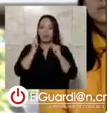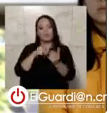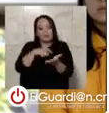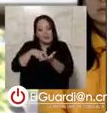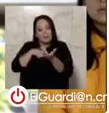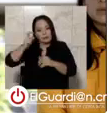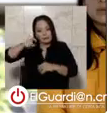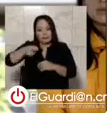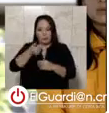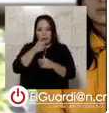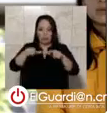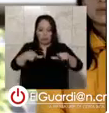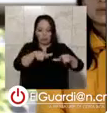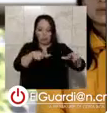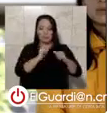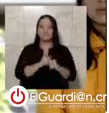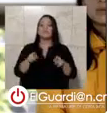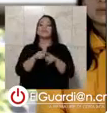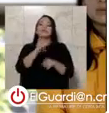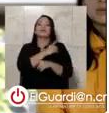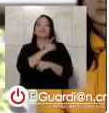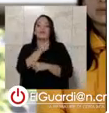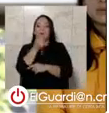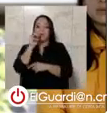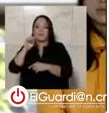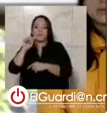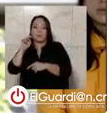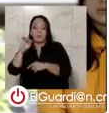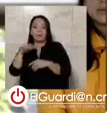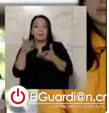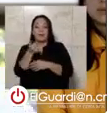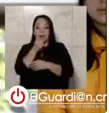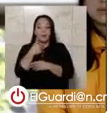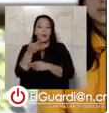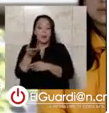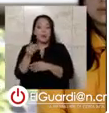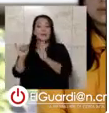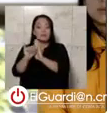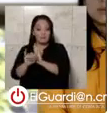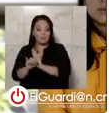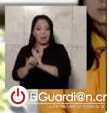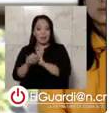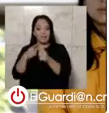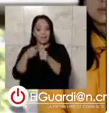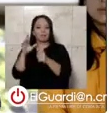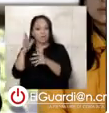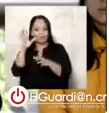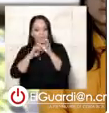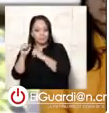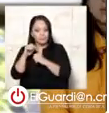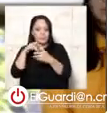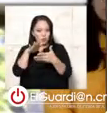de la zona. Se ordenó a la Dirección de Aguas del MINAE que el agua disponible identificada, señor presidente, en estos estudios